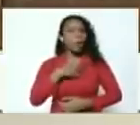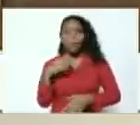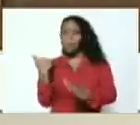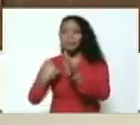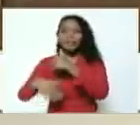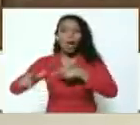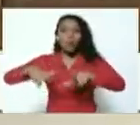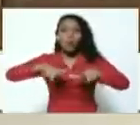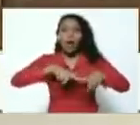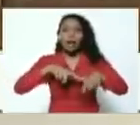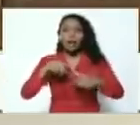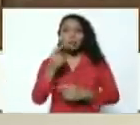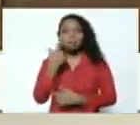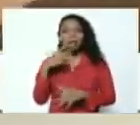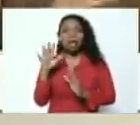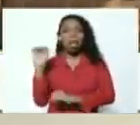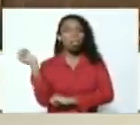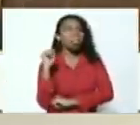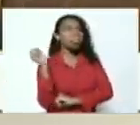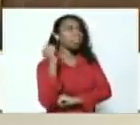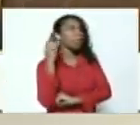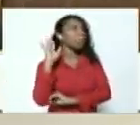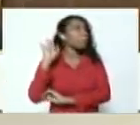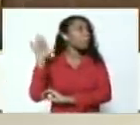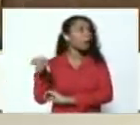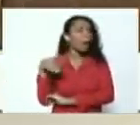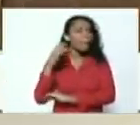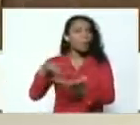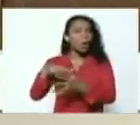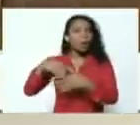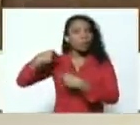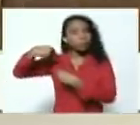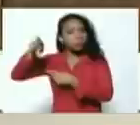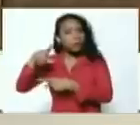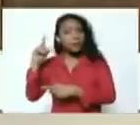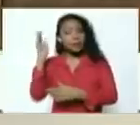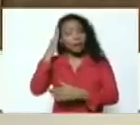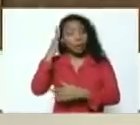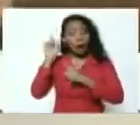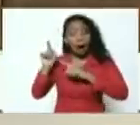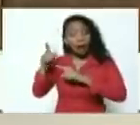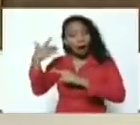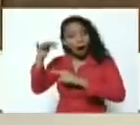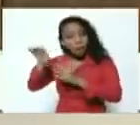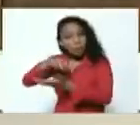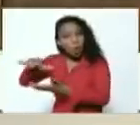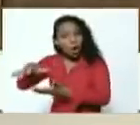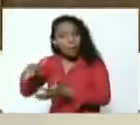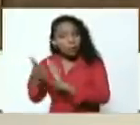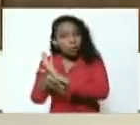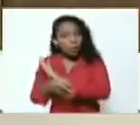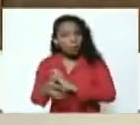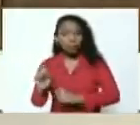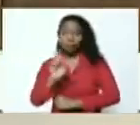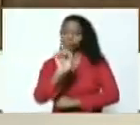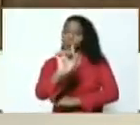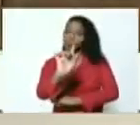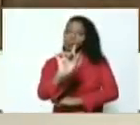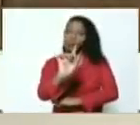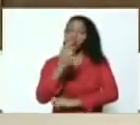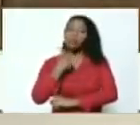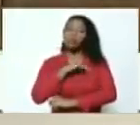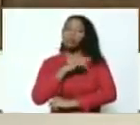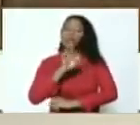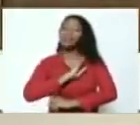lugar y voltear la cara y dejar un problema aquí sabiendo que existe. No,